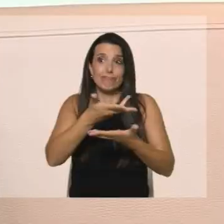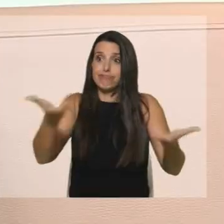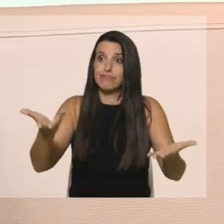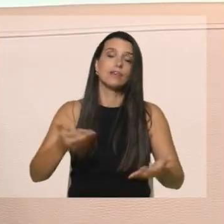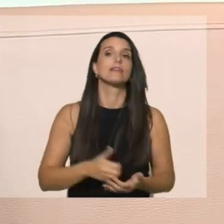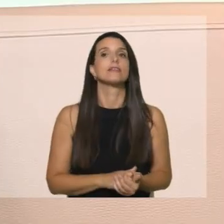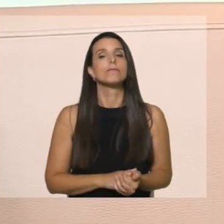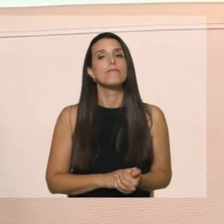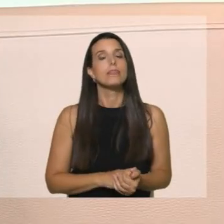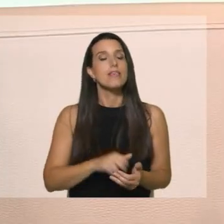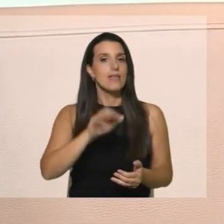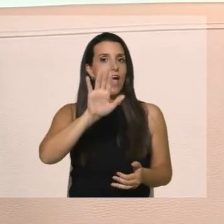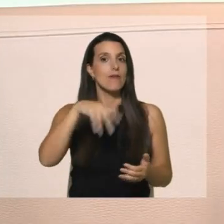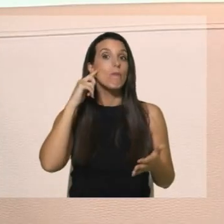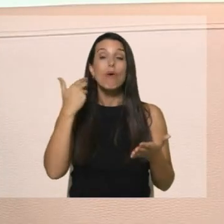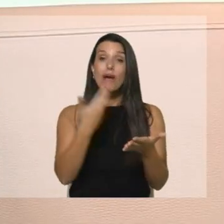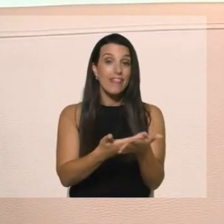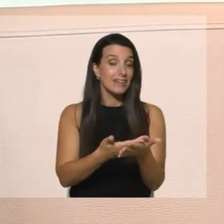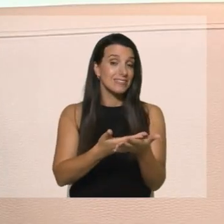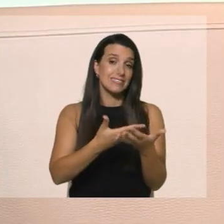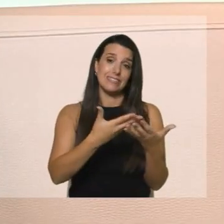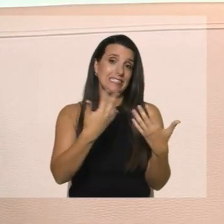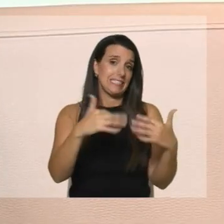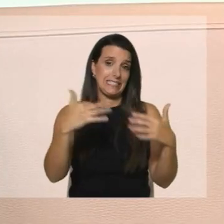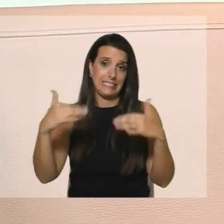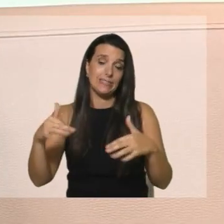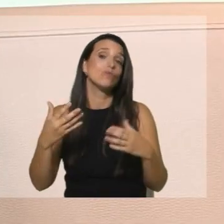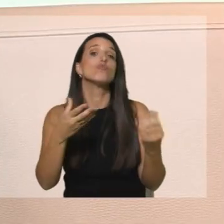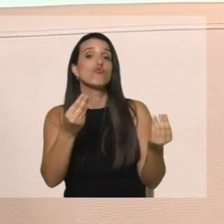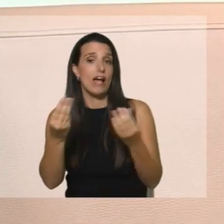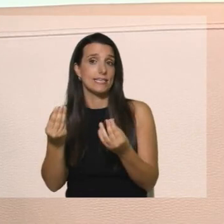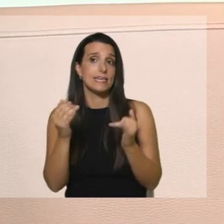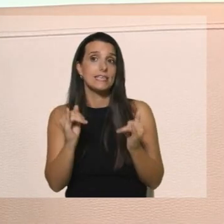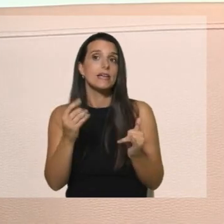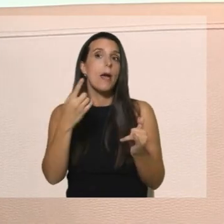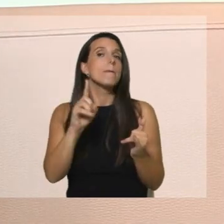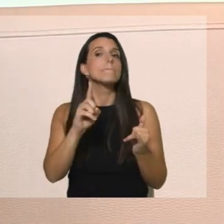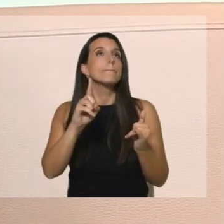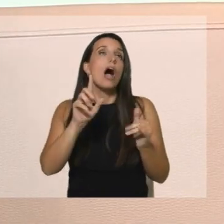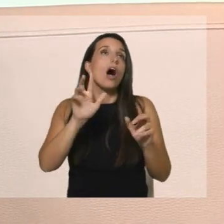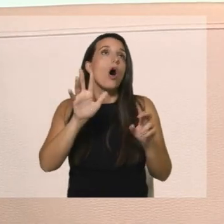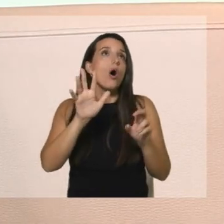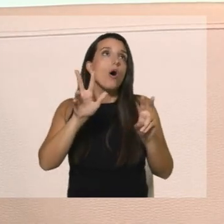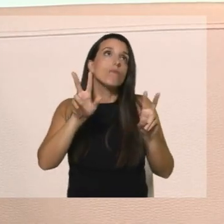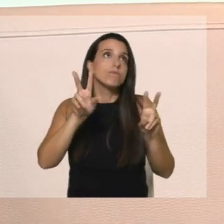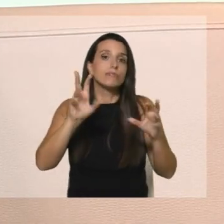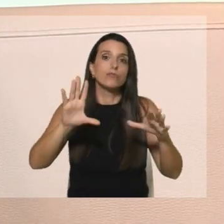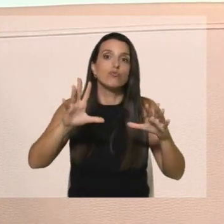Bien, hay muchas propuestas que son de índole inclusiva. Sí. ¿tá?